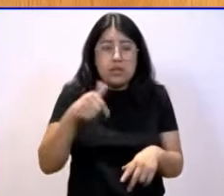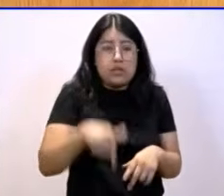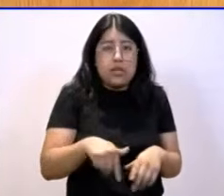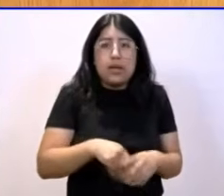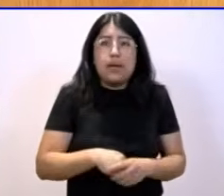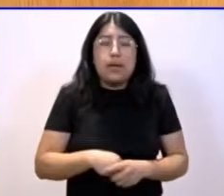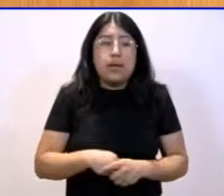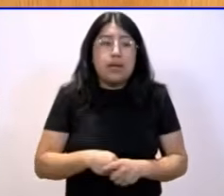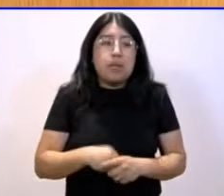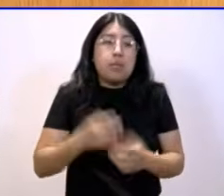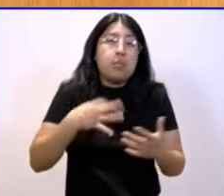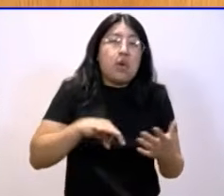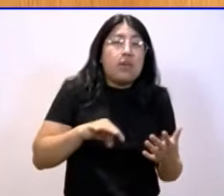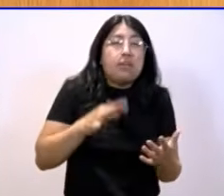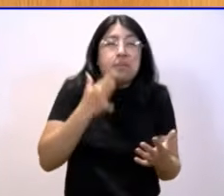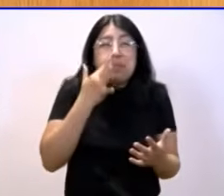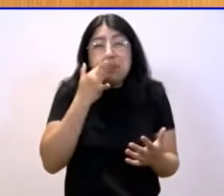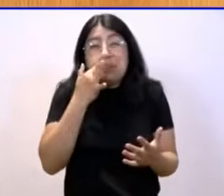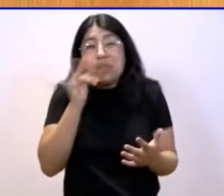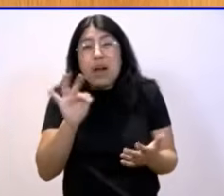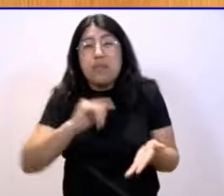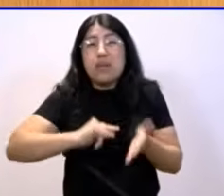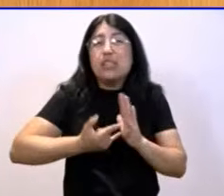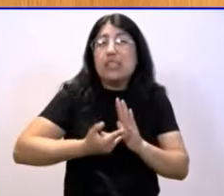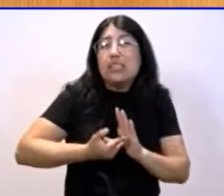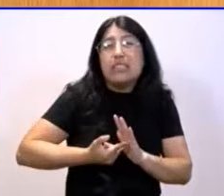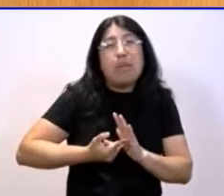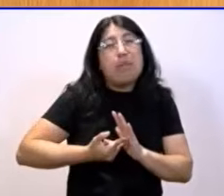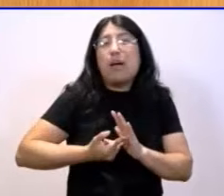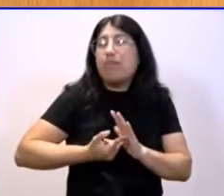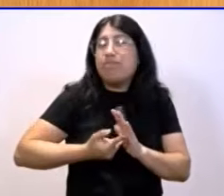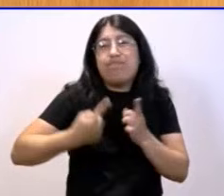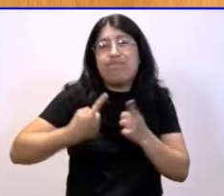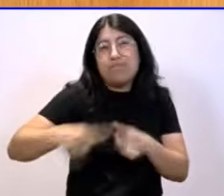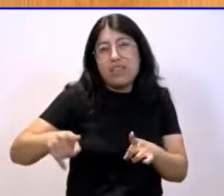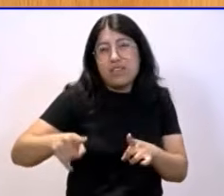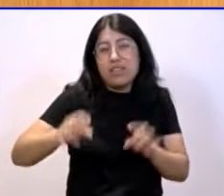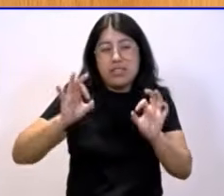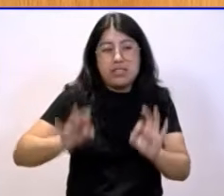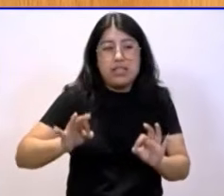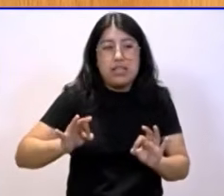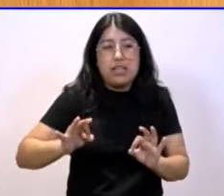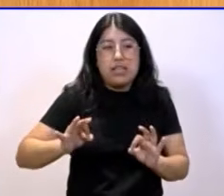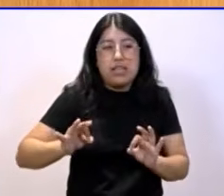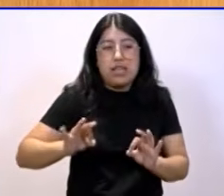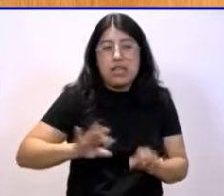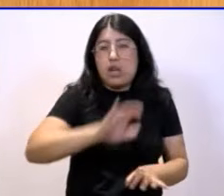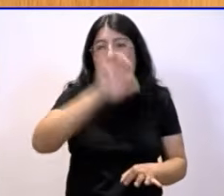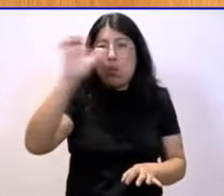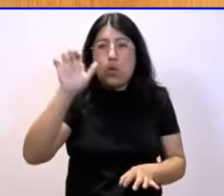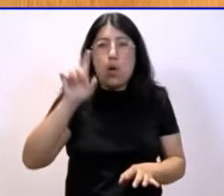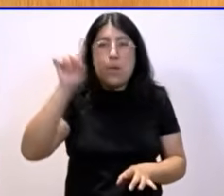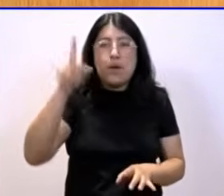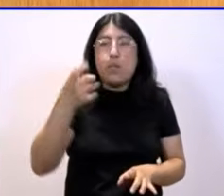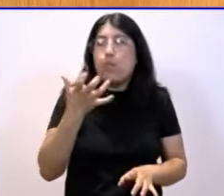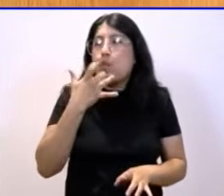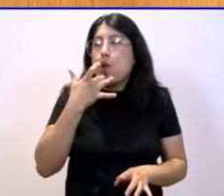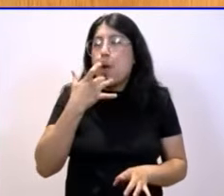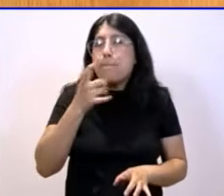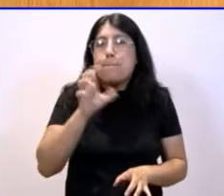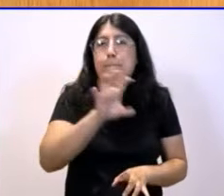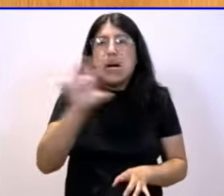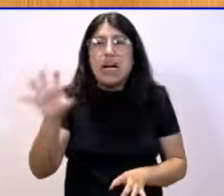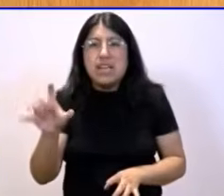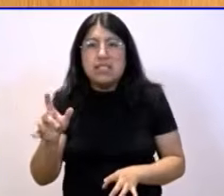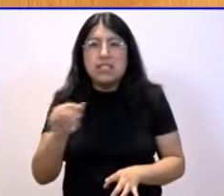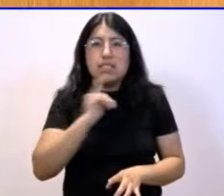único parecido es Francia, ni siquiera los sistemas de acceso a la función pública son los mismos en los países del norte de Europa, en los países anglosajones. No existe un sistema de